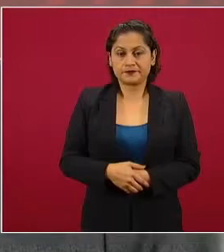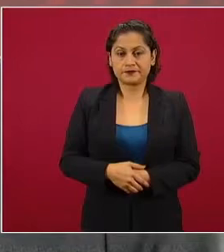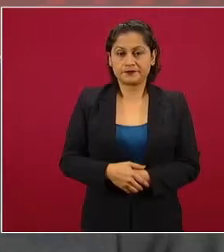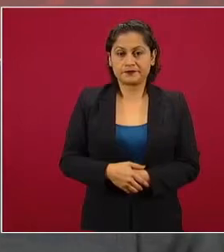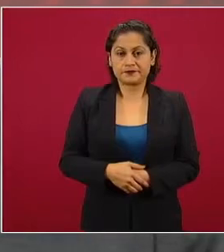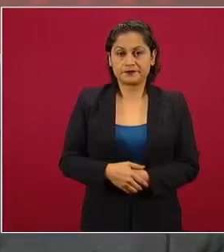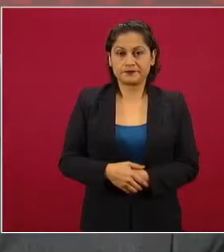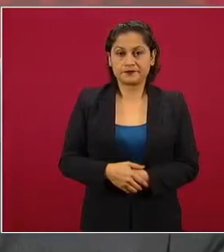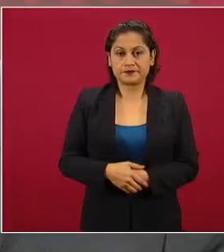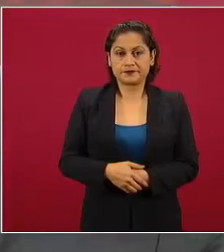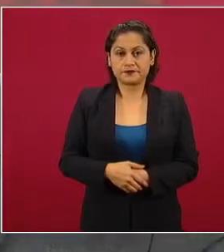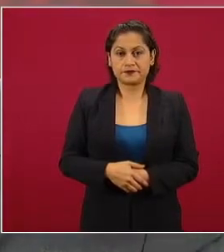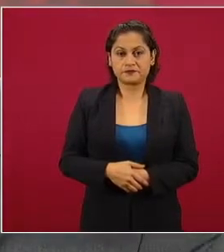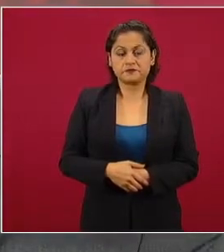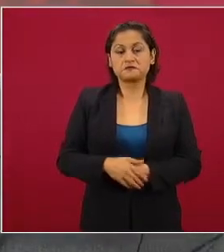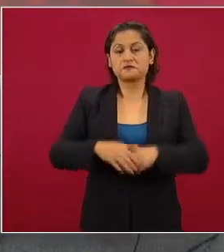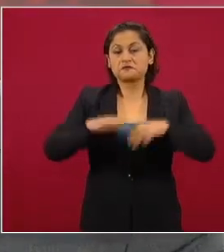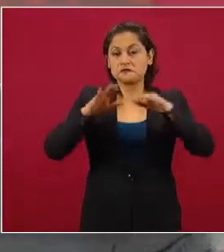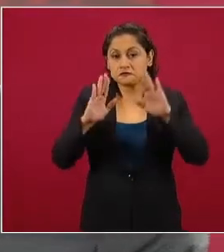aunque no va a gustar